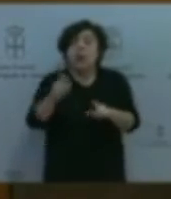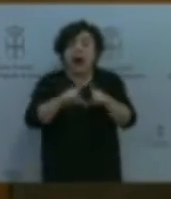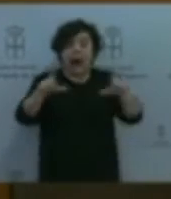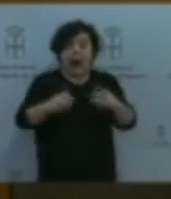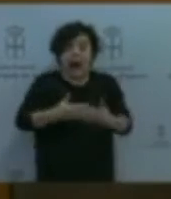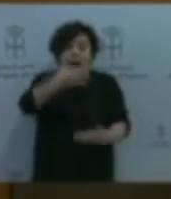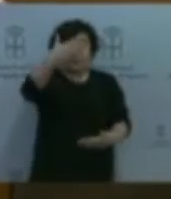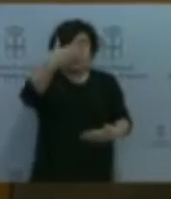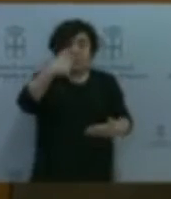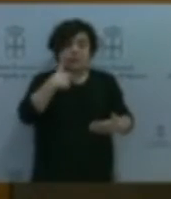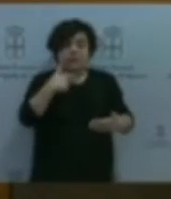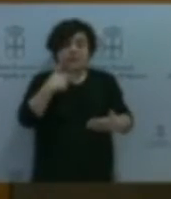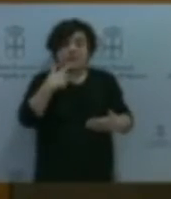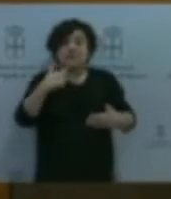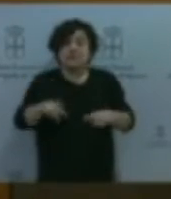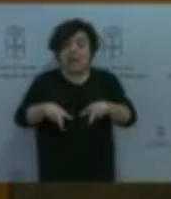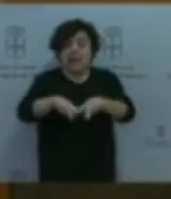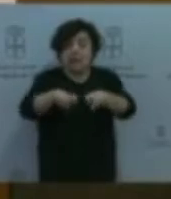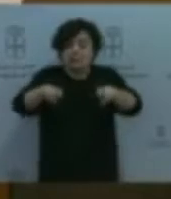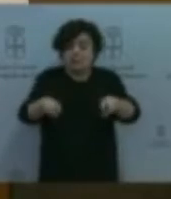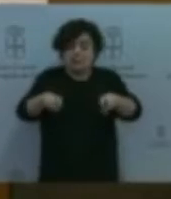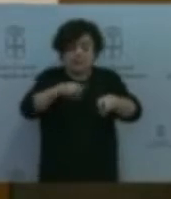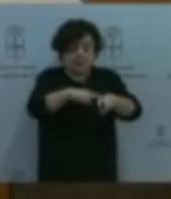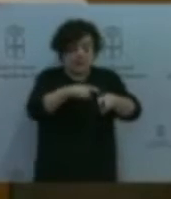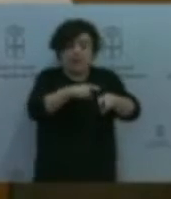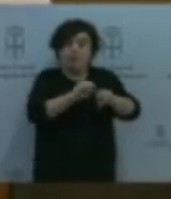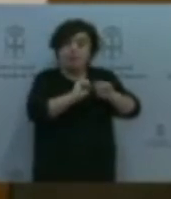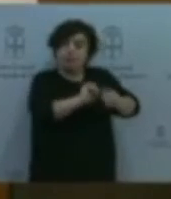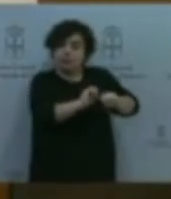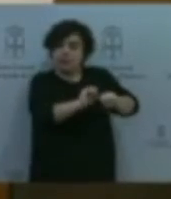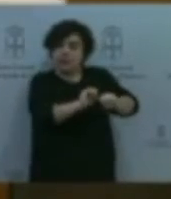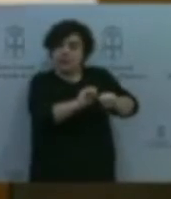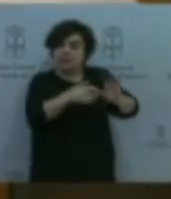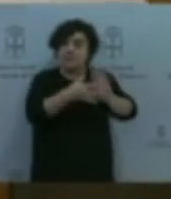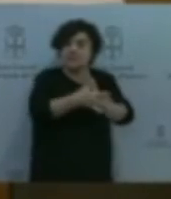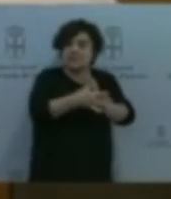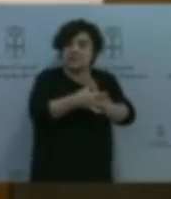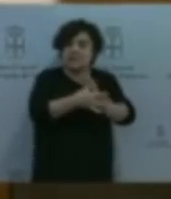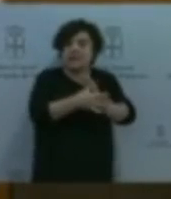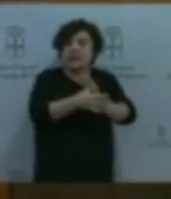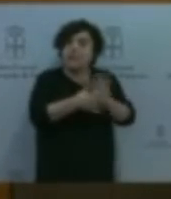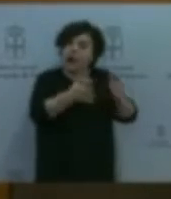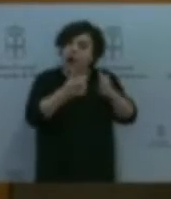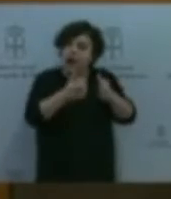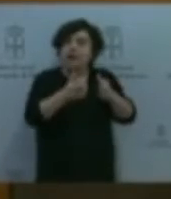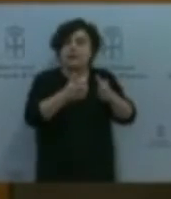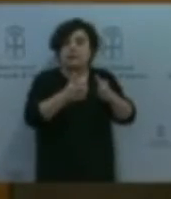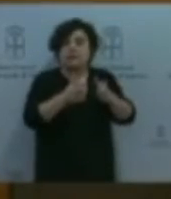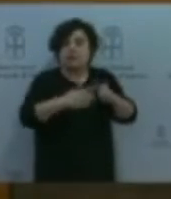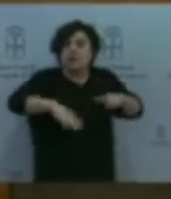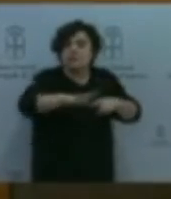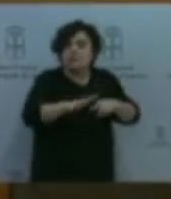coste. Gana espacio, gana seguridad y solamente te cobramos un 30% más del precio del billete. Esto es tremendo,